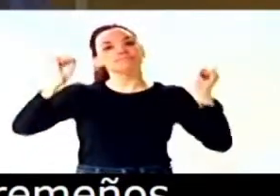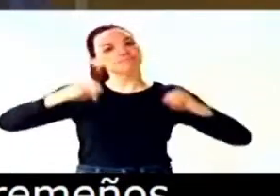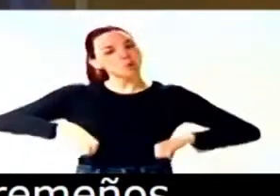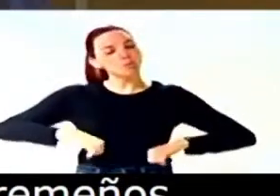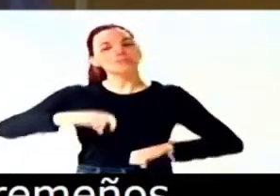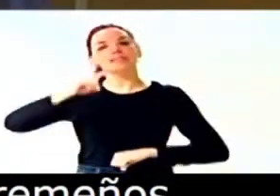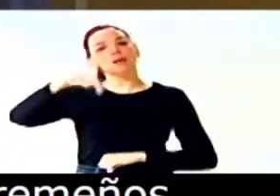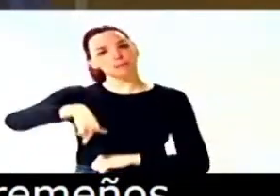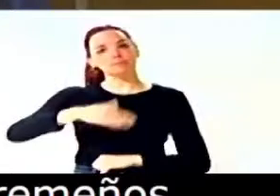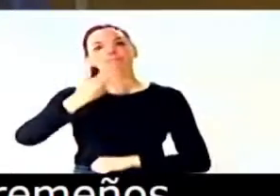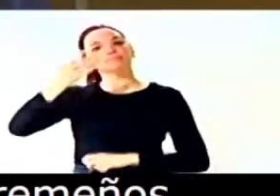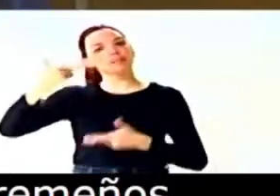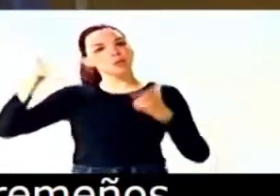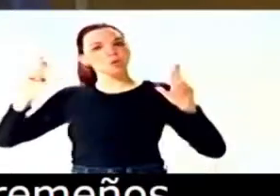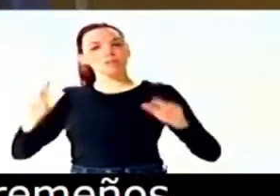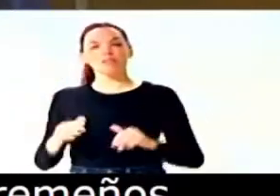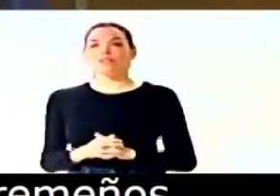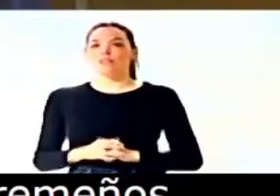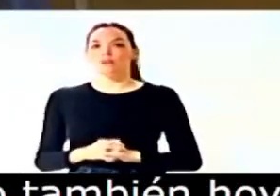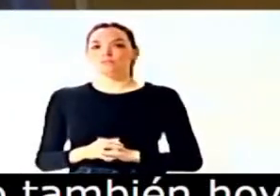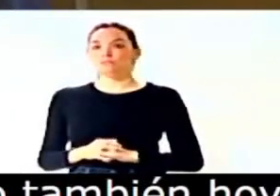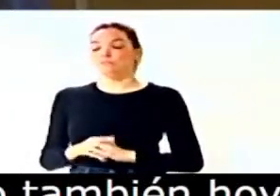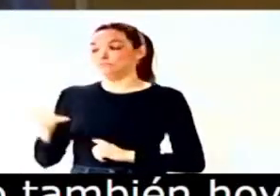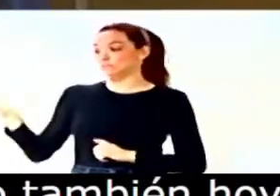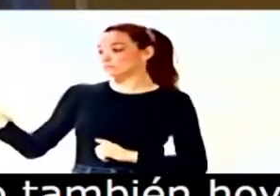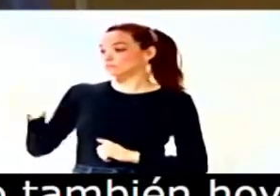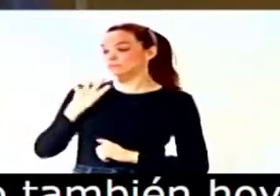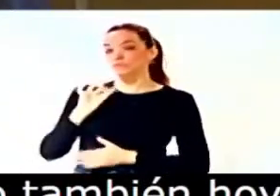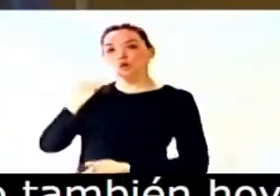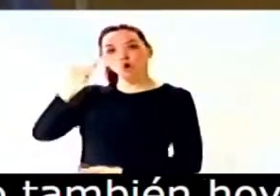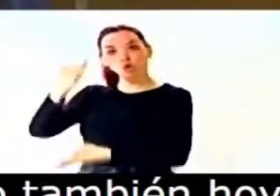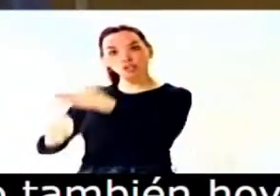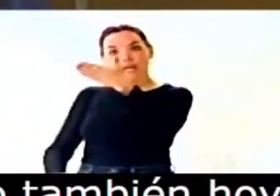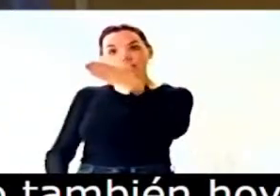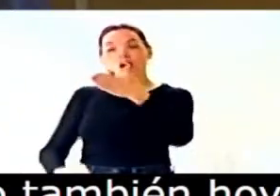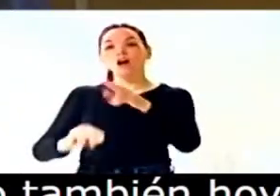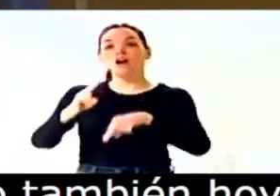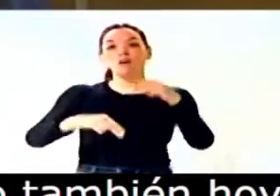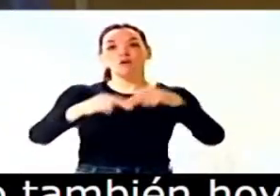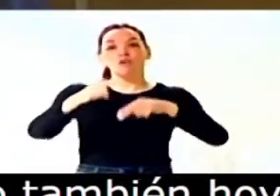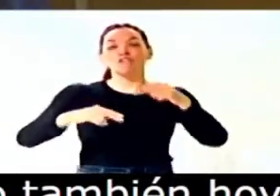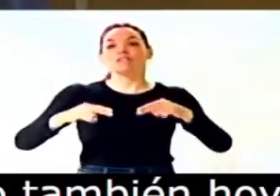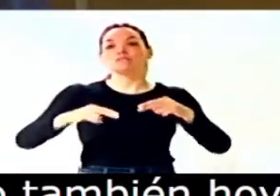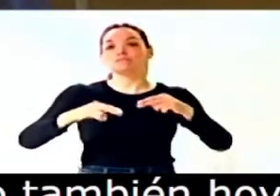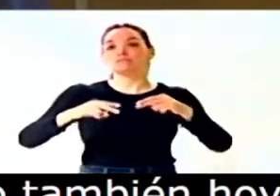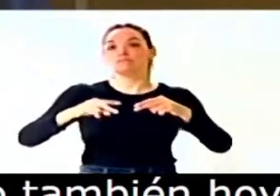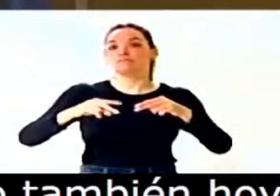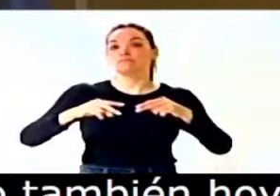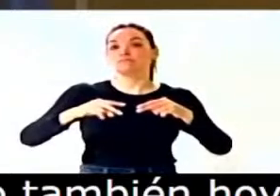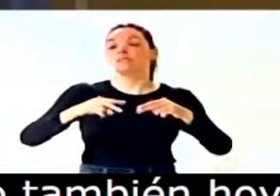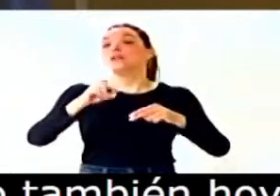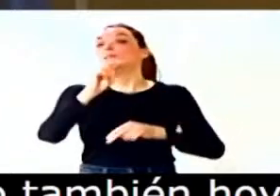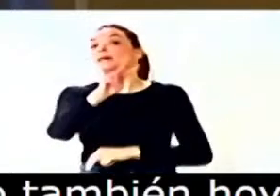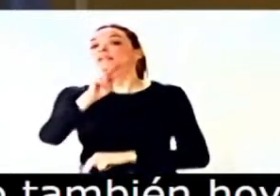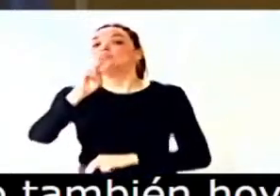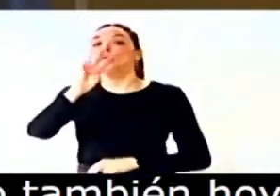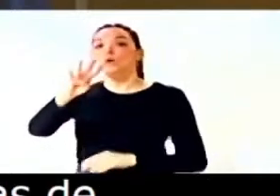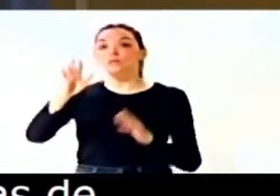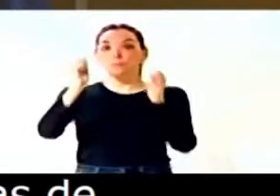hemos autorizado la contratación de las obras de construcción de 24